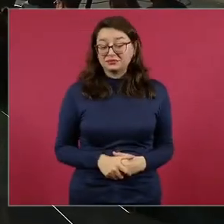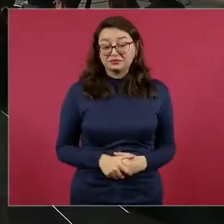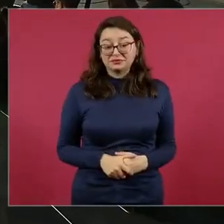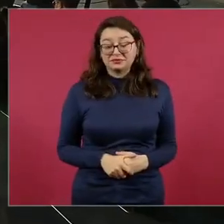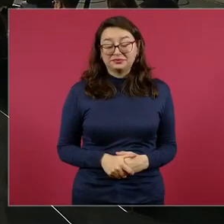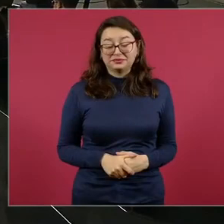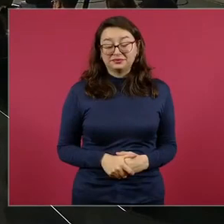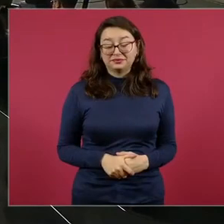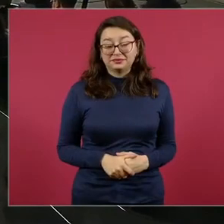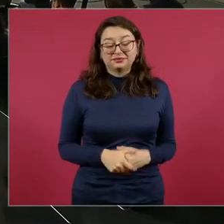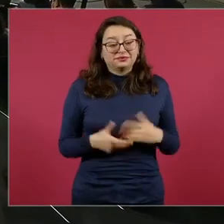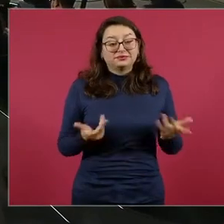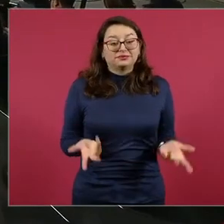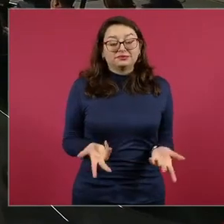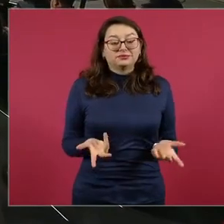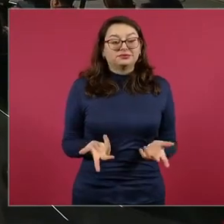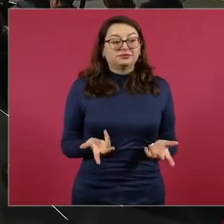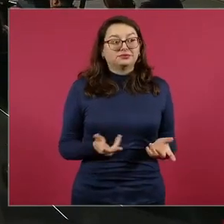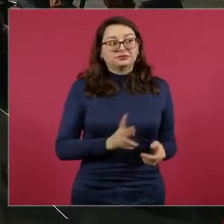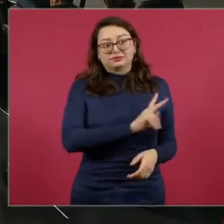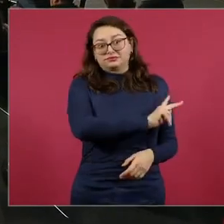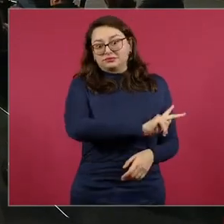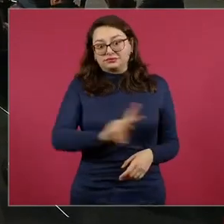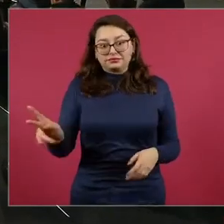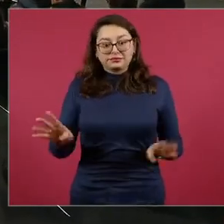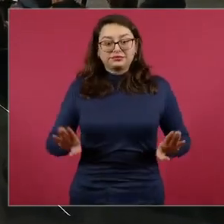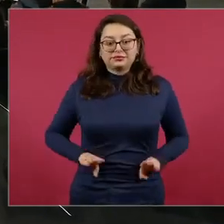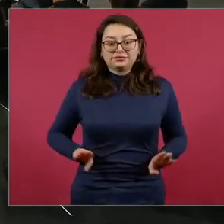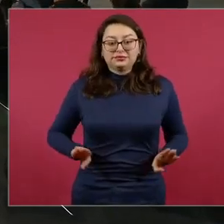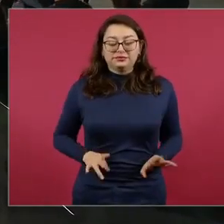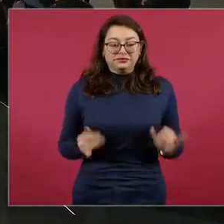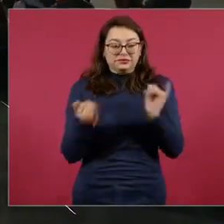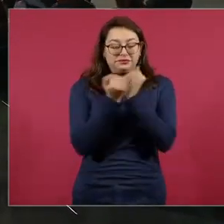en muchos casos. Entonces, cuando